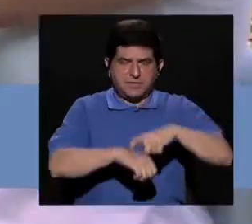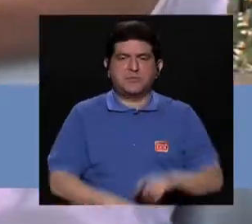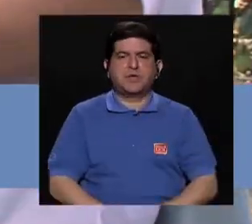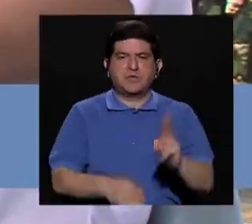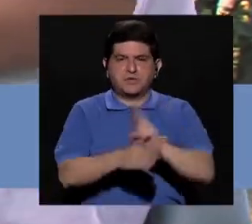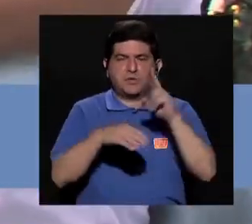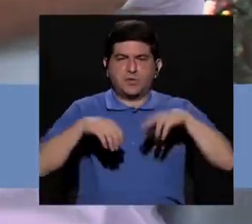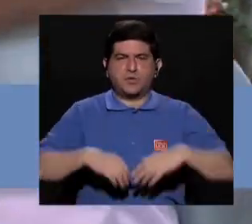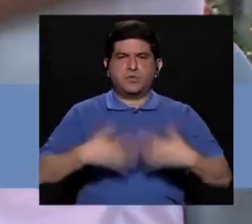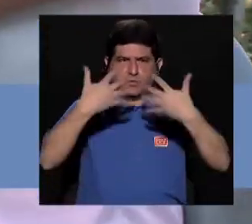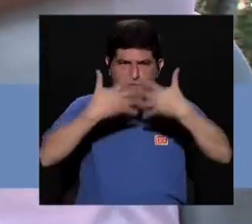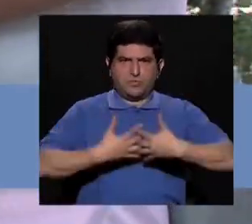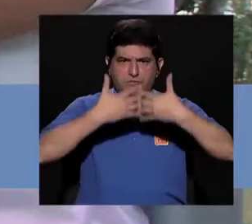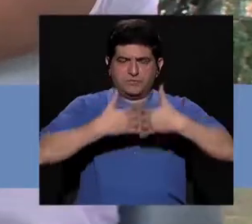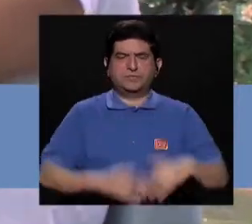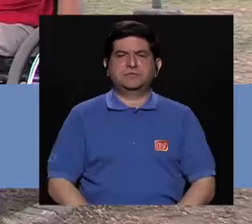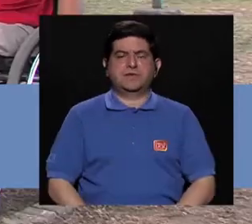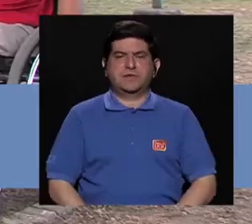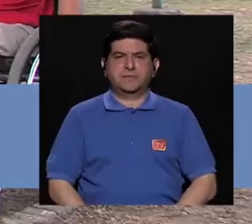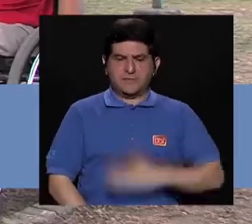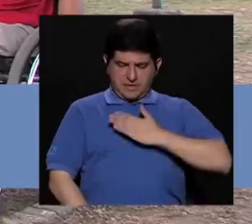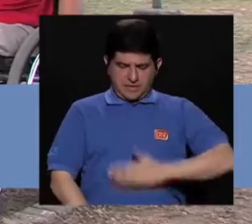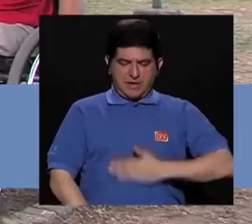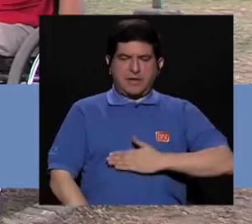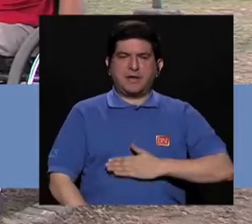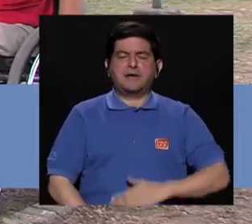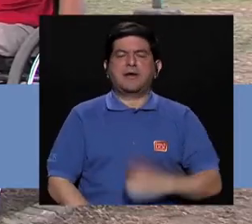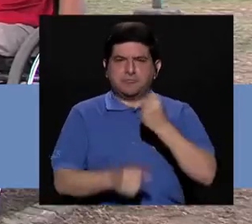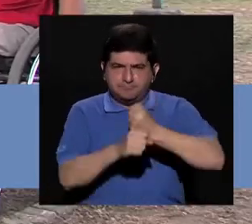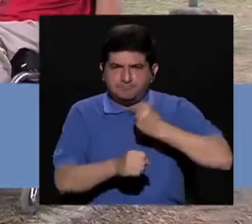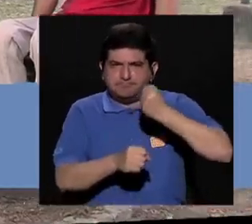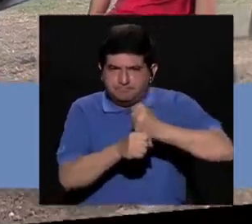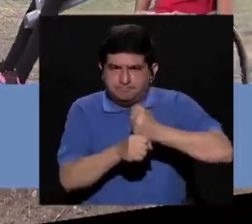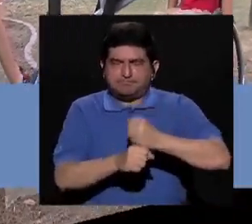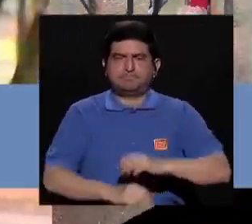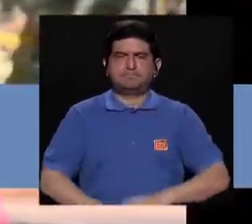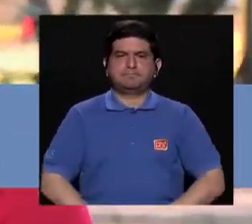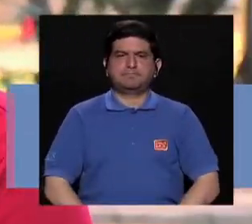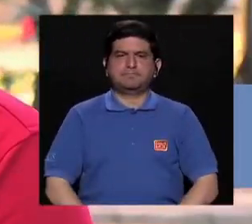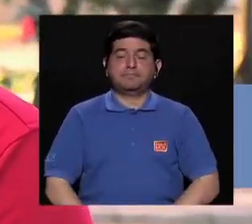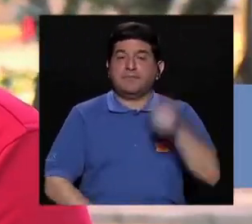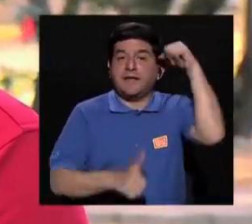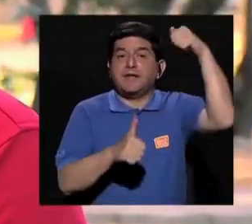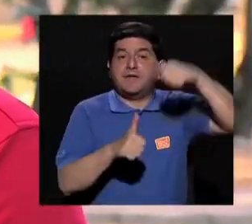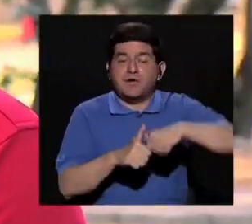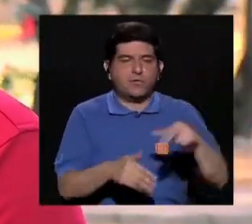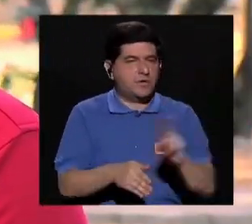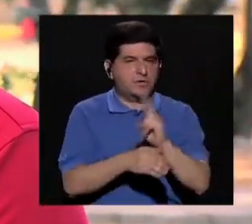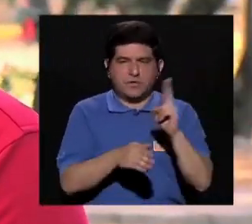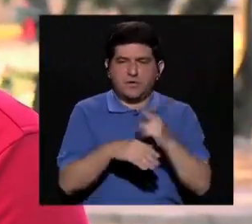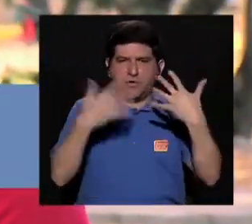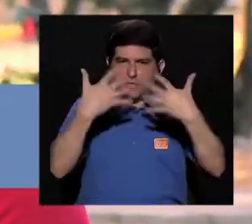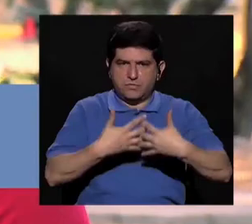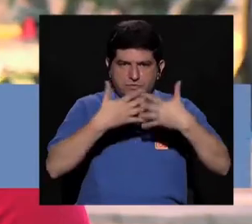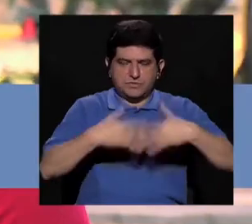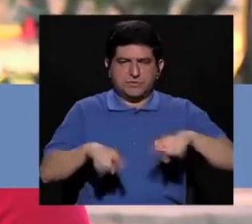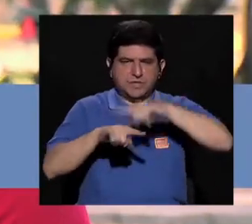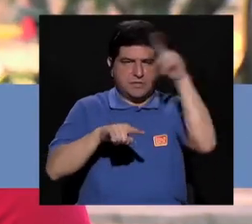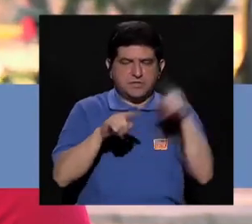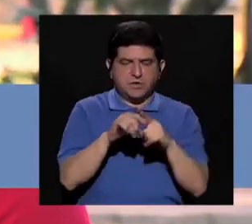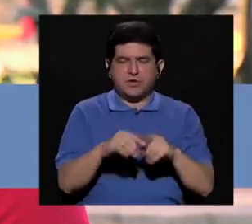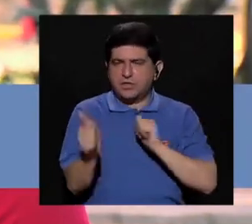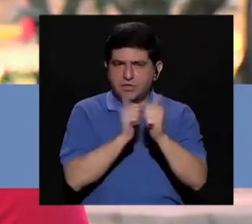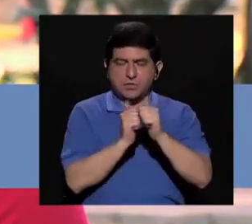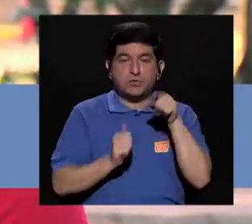de la máquina para poder trabajar un poquito la parte abdominal. Recuerde no utilizar las máquinas de los